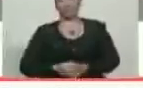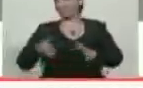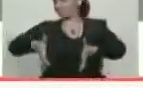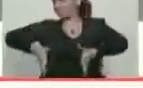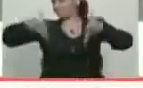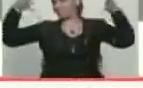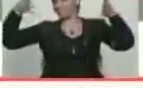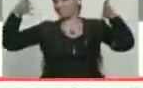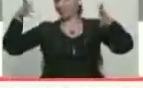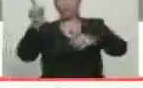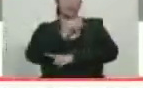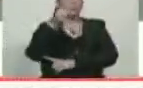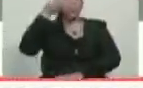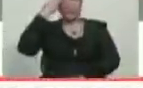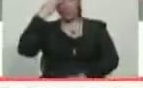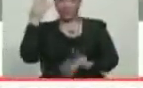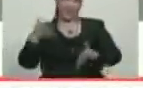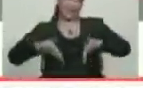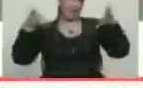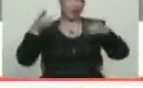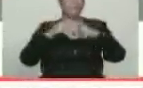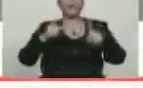Campeones, no ganó Magallanes, pero ganaron los hombres.